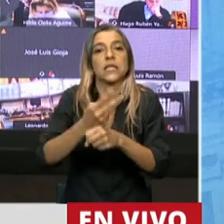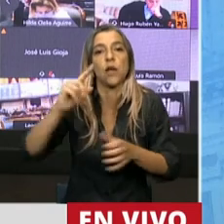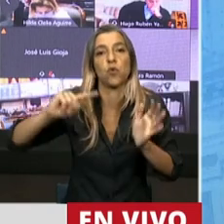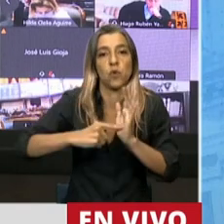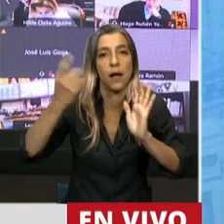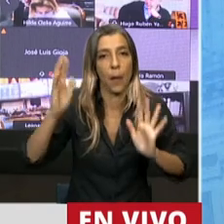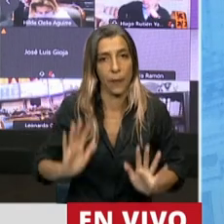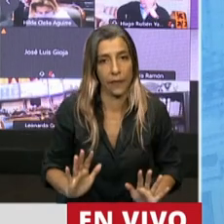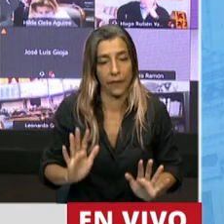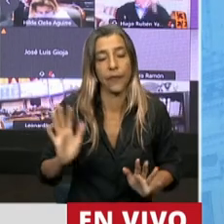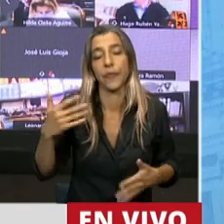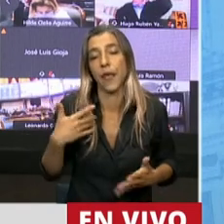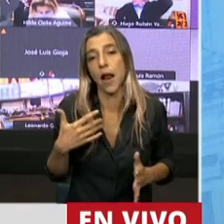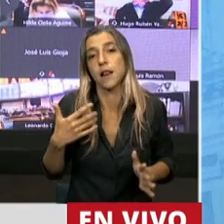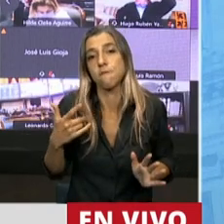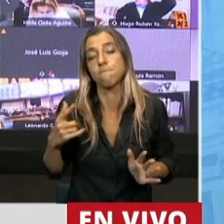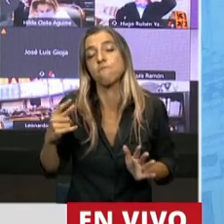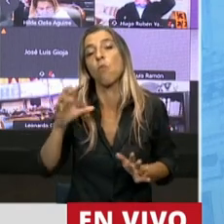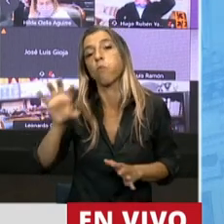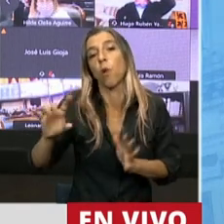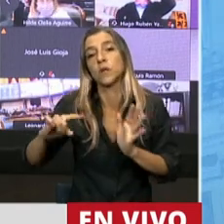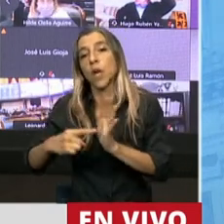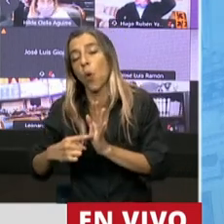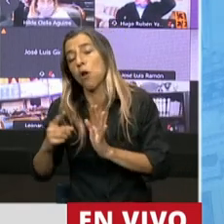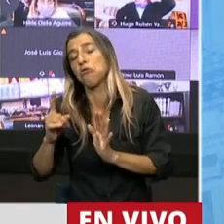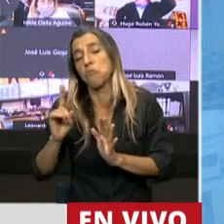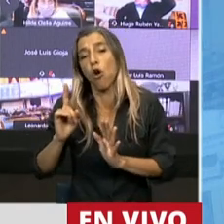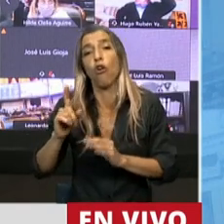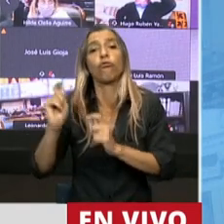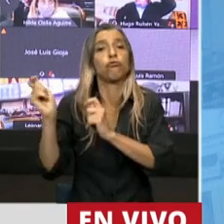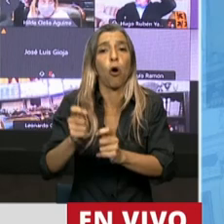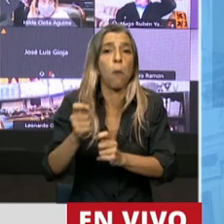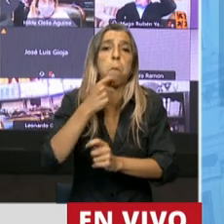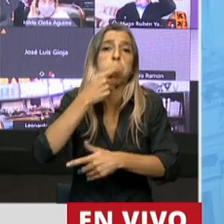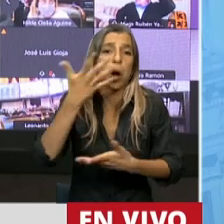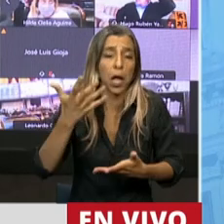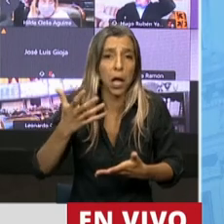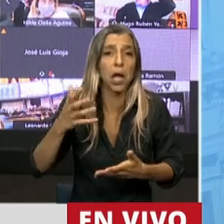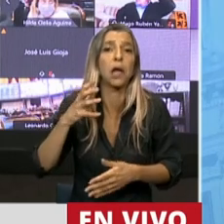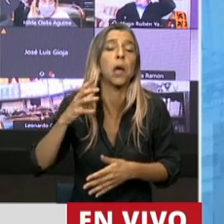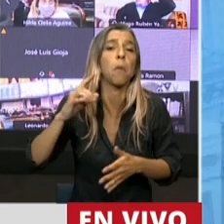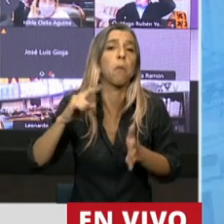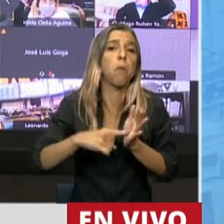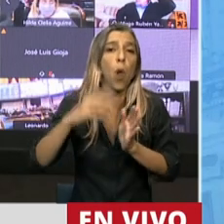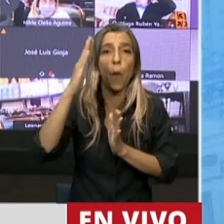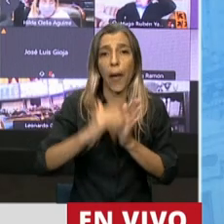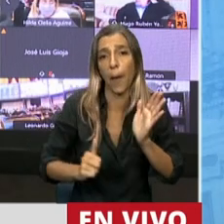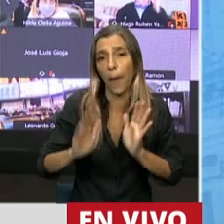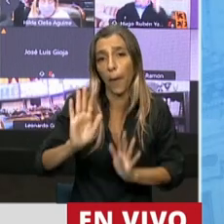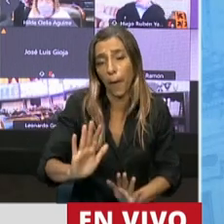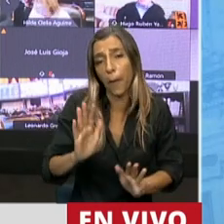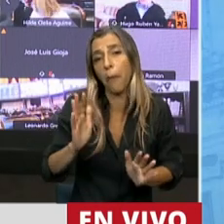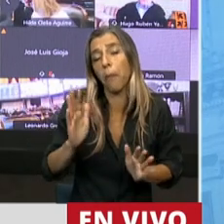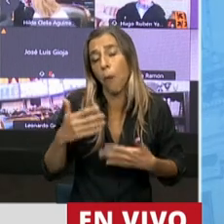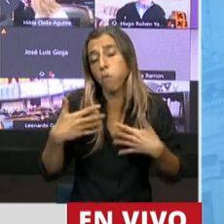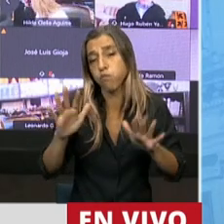alterna, en todo caso, de la provincia de Buenos Aires, como Bahía Blanca. Pero de todas maneras, señor presidente, le agradezco y